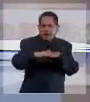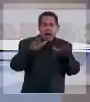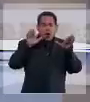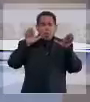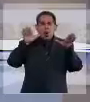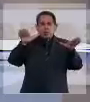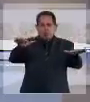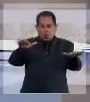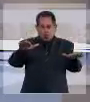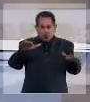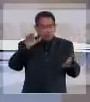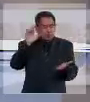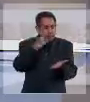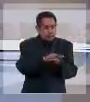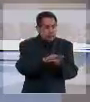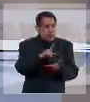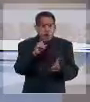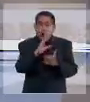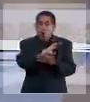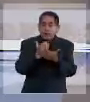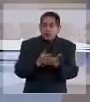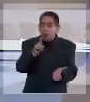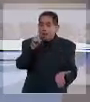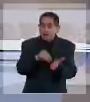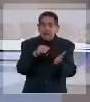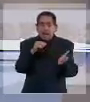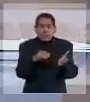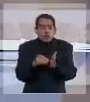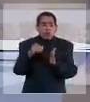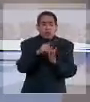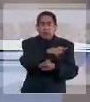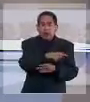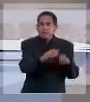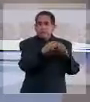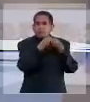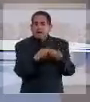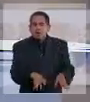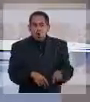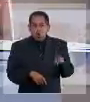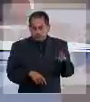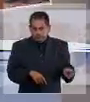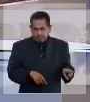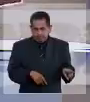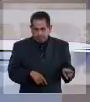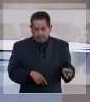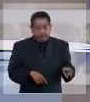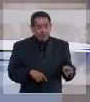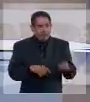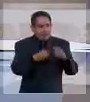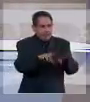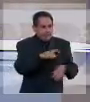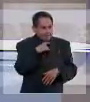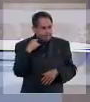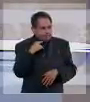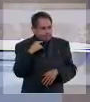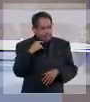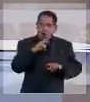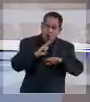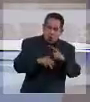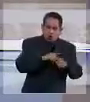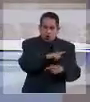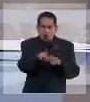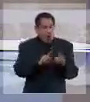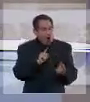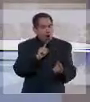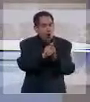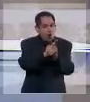aeropuerto. Era un contrato de 1,000 millones de pesos, lo perdió. Ya que lo perdió, se presentó con López